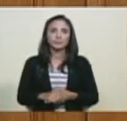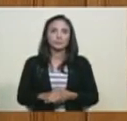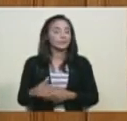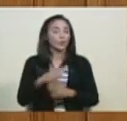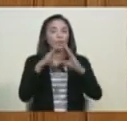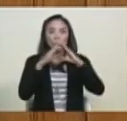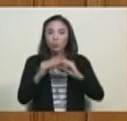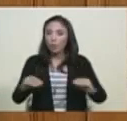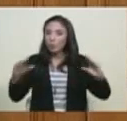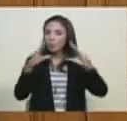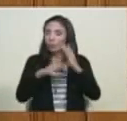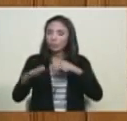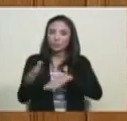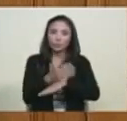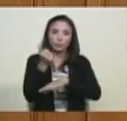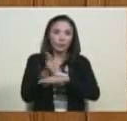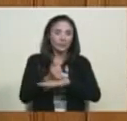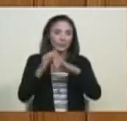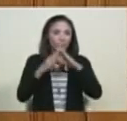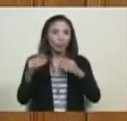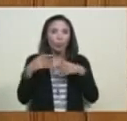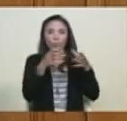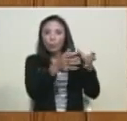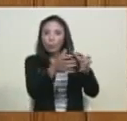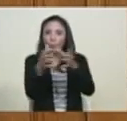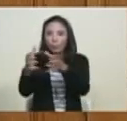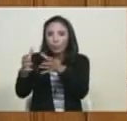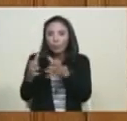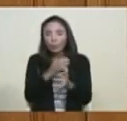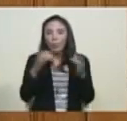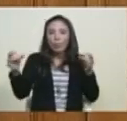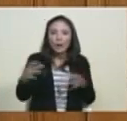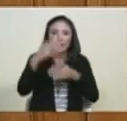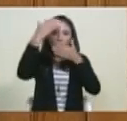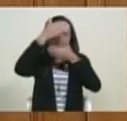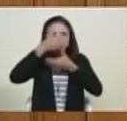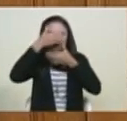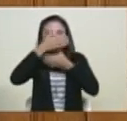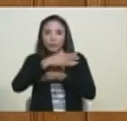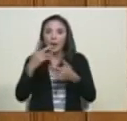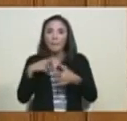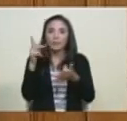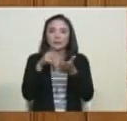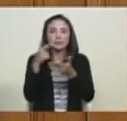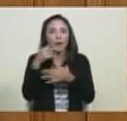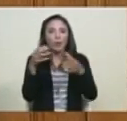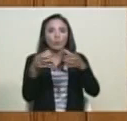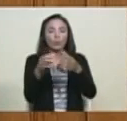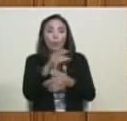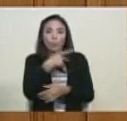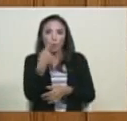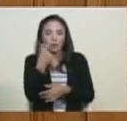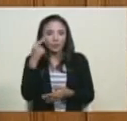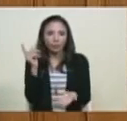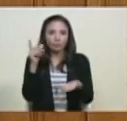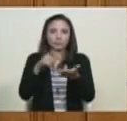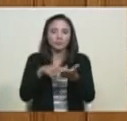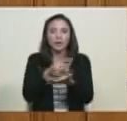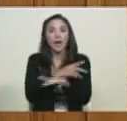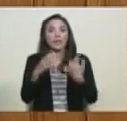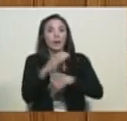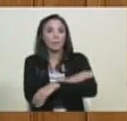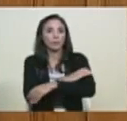2017. Todos forman parte de grupos guarimberos, partícipes de organizaciones políticas de la